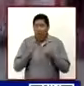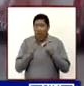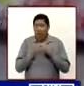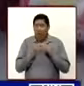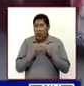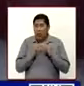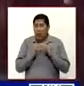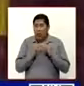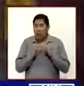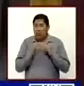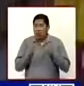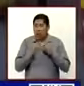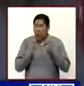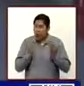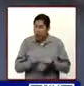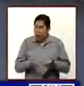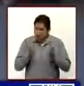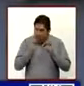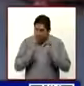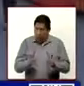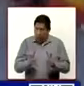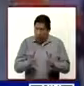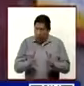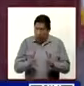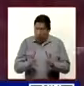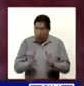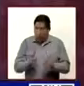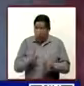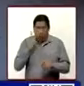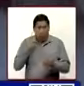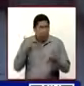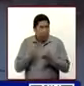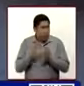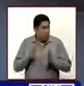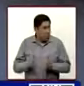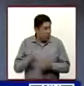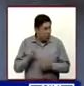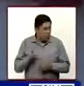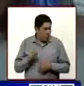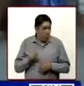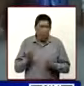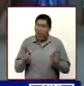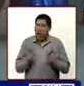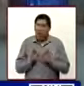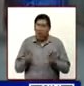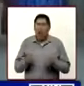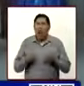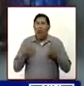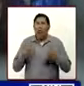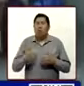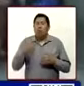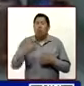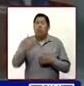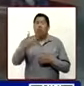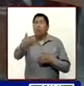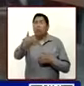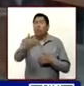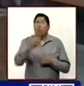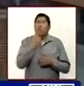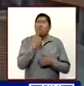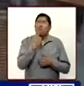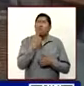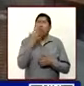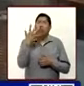apurada al colegio, ¿la vieron? ¿Le comentó algo a algún vecino? No, nada. ¿Cuántas cuadras son rumbo al colegio? De aquí